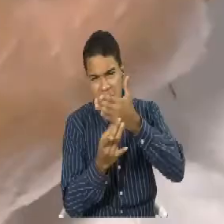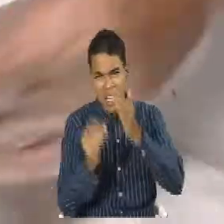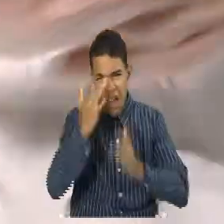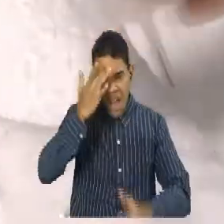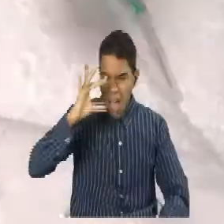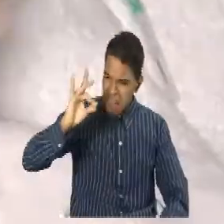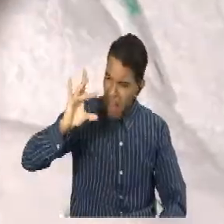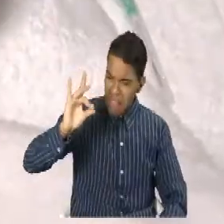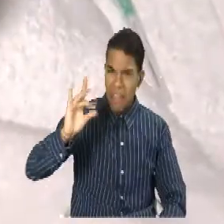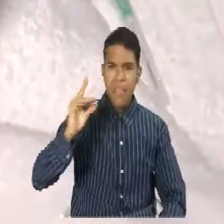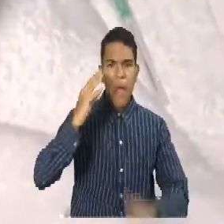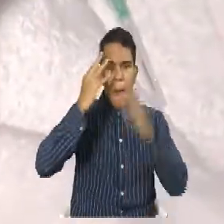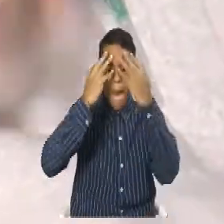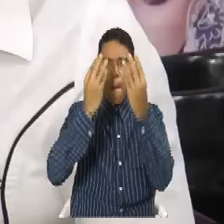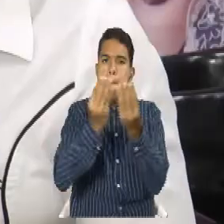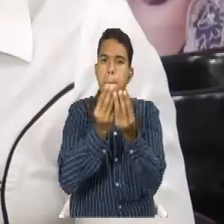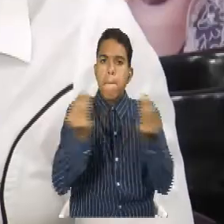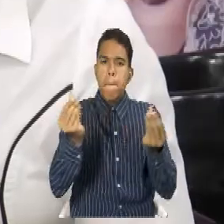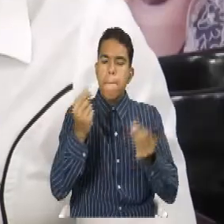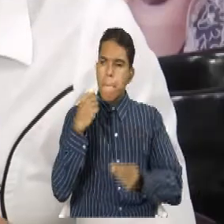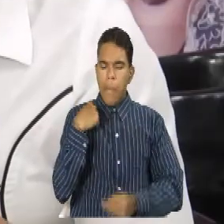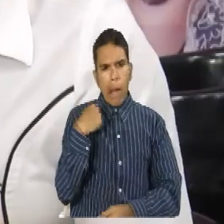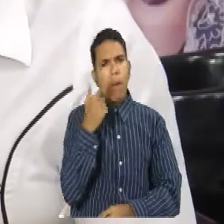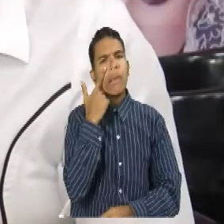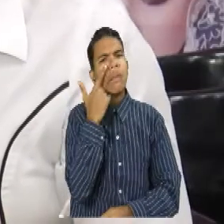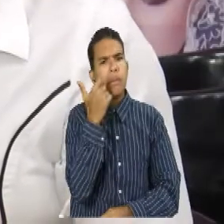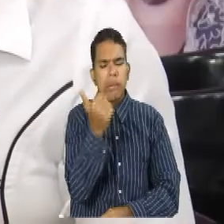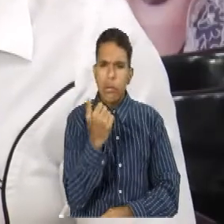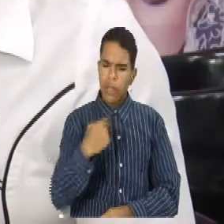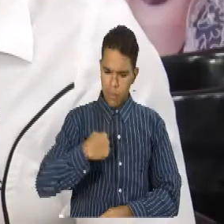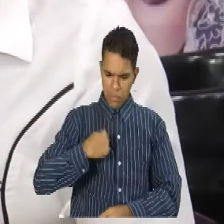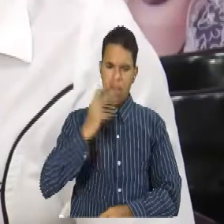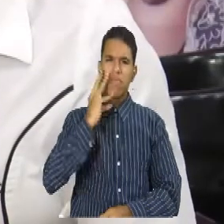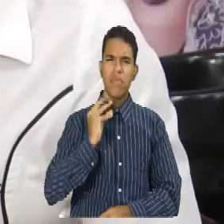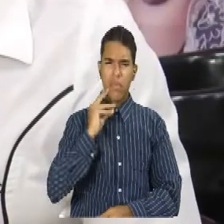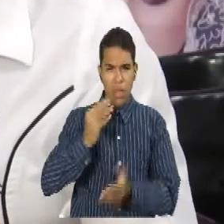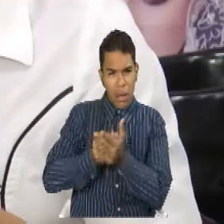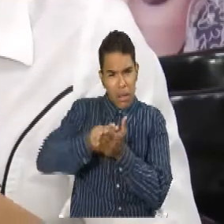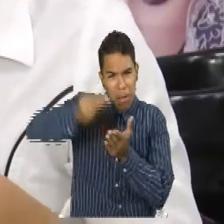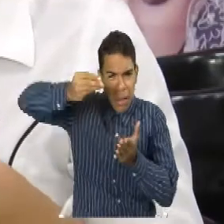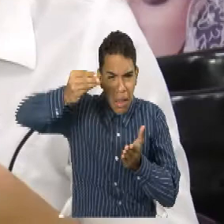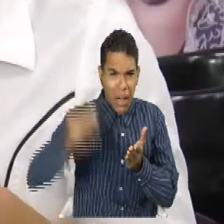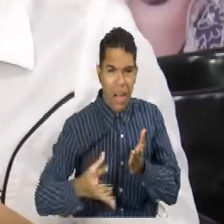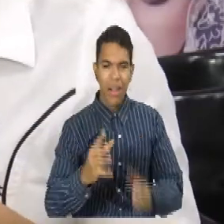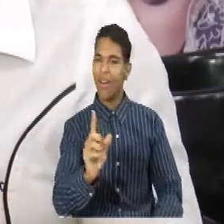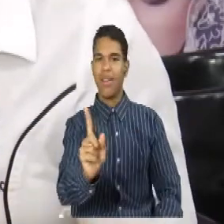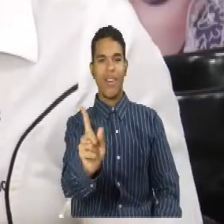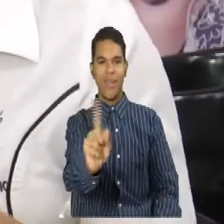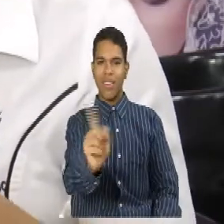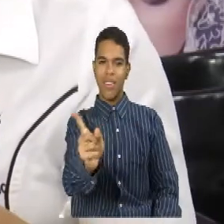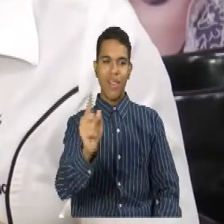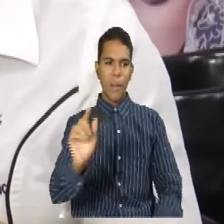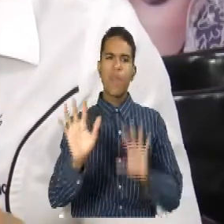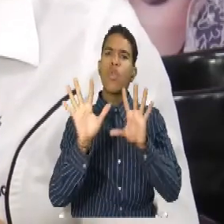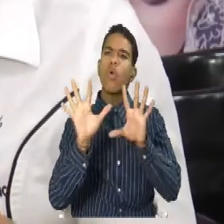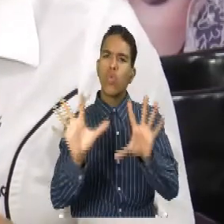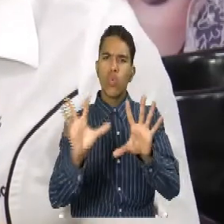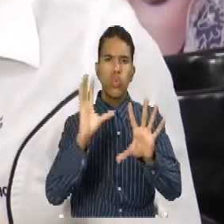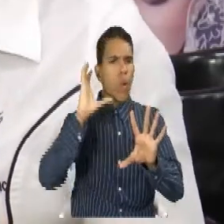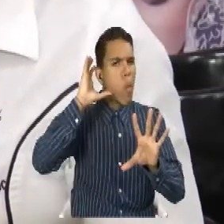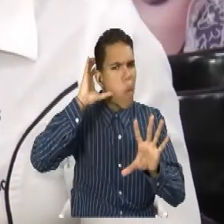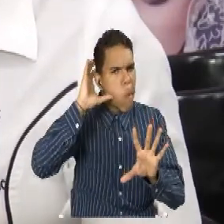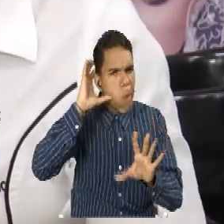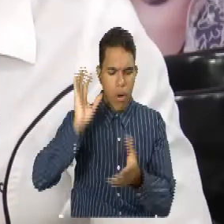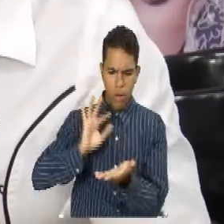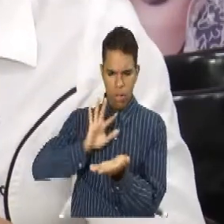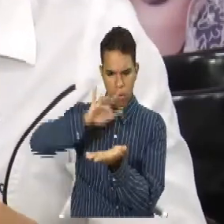mía. Esto, la verdad que no es costoso, es un tratamiento que lo pueden encontrar aquí en su estética Magda